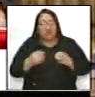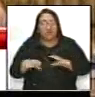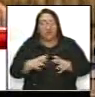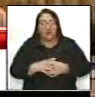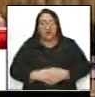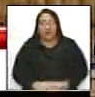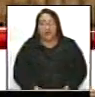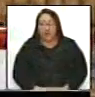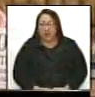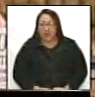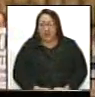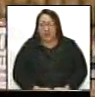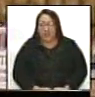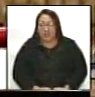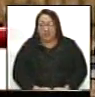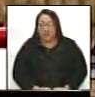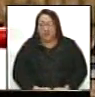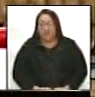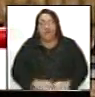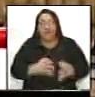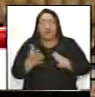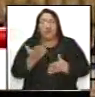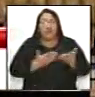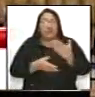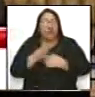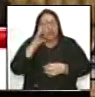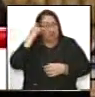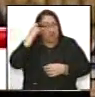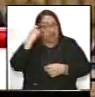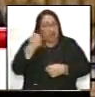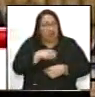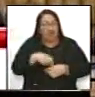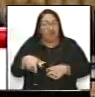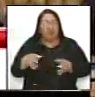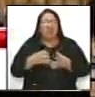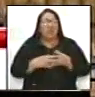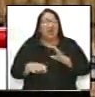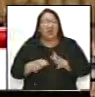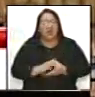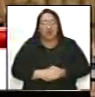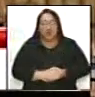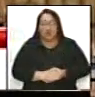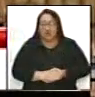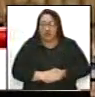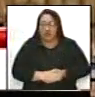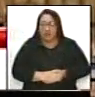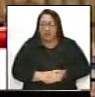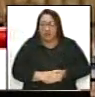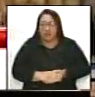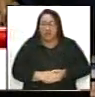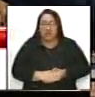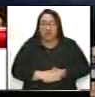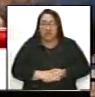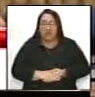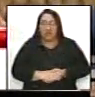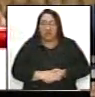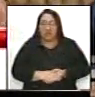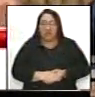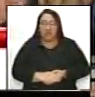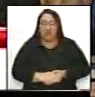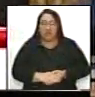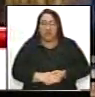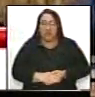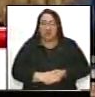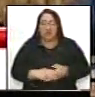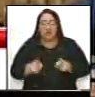está haciendo por parte de los servicios de inteligencia con relación a este tema. Y también decir lo siguiente, por